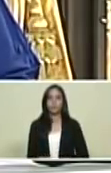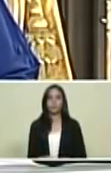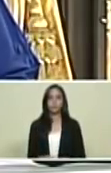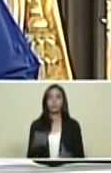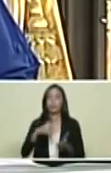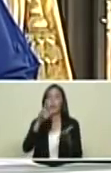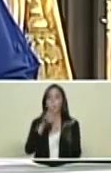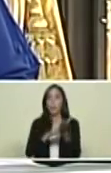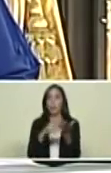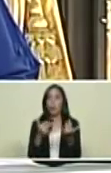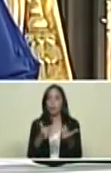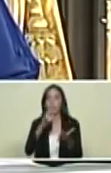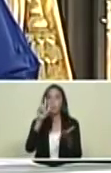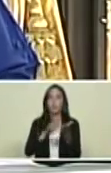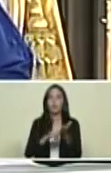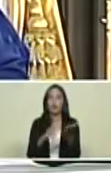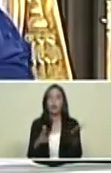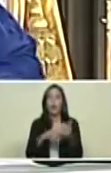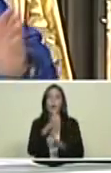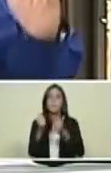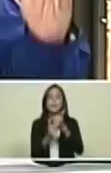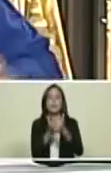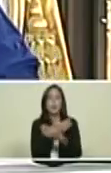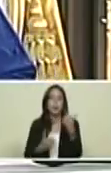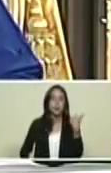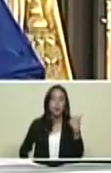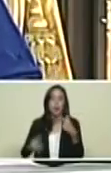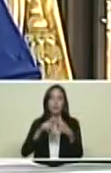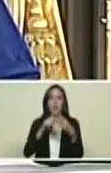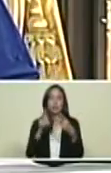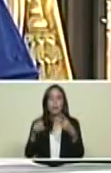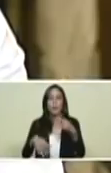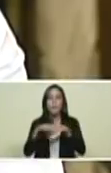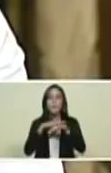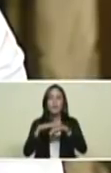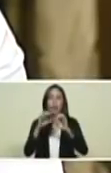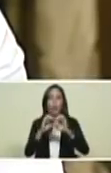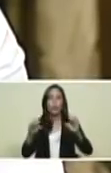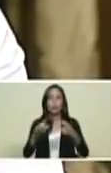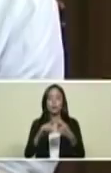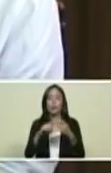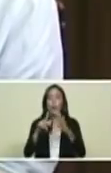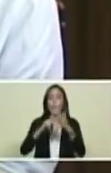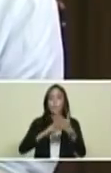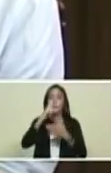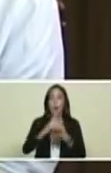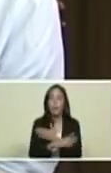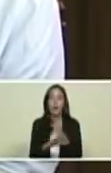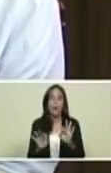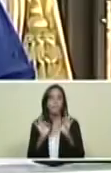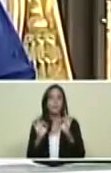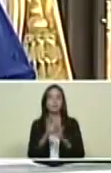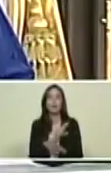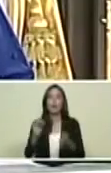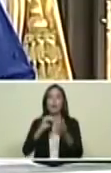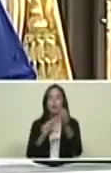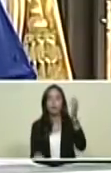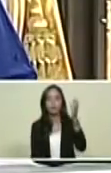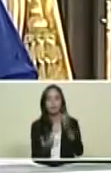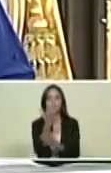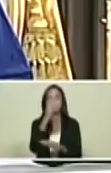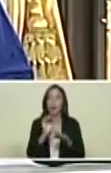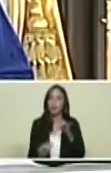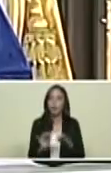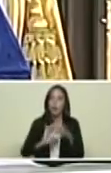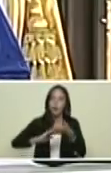aprobado a la vicepresidenta ejecutiva, al ministro de Educación, un programa especial de relanzamiento de las canaimas y